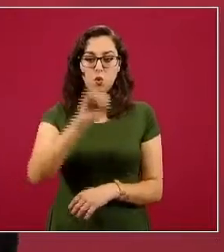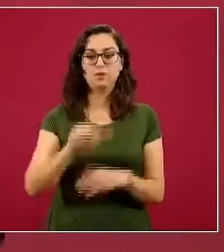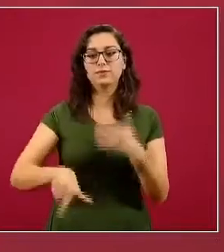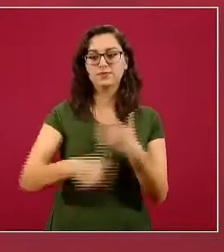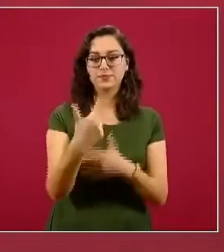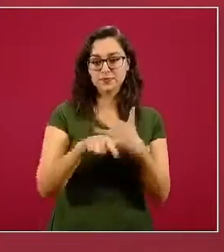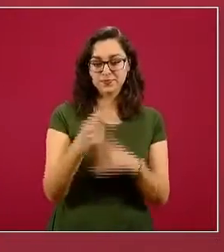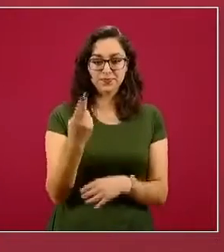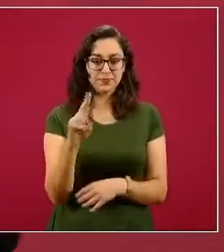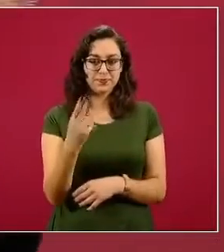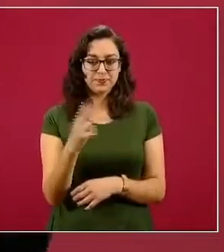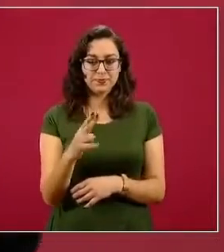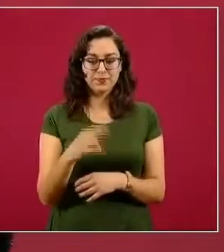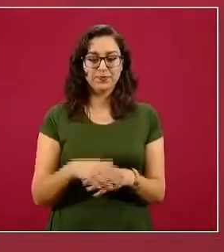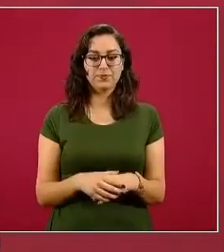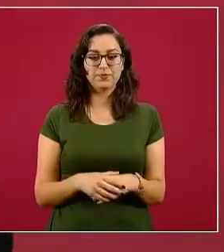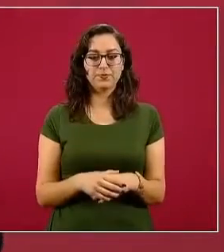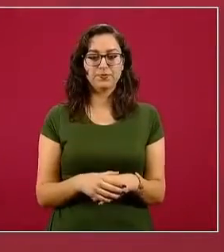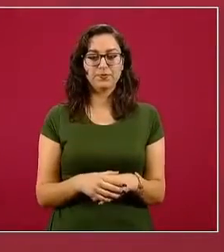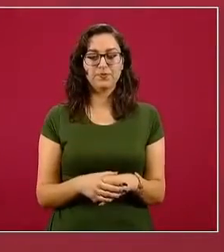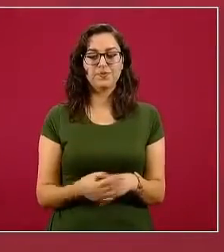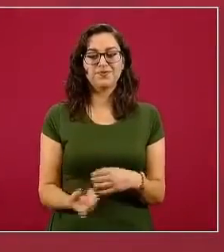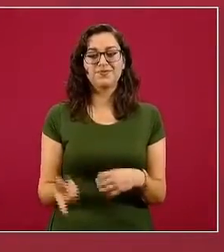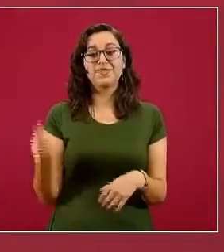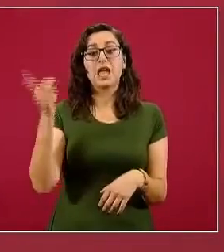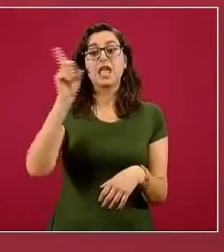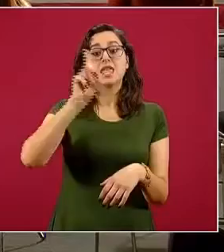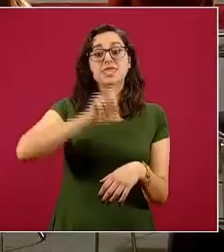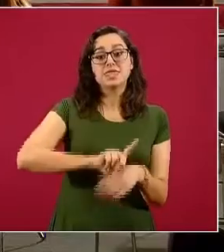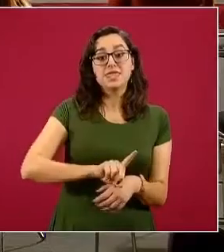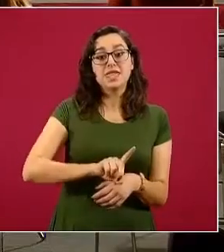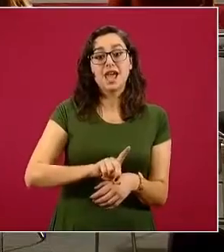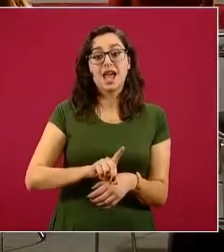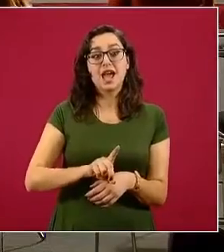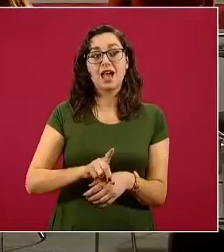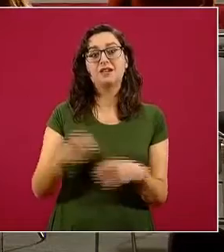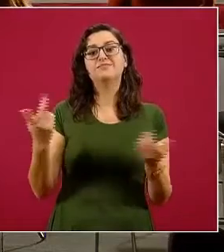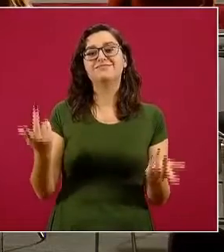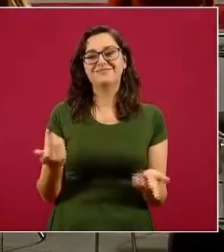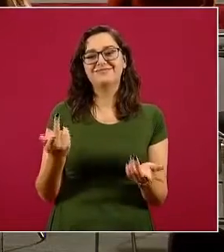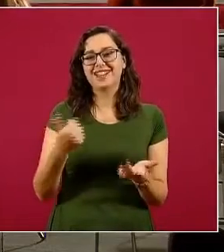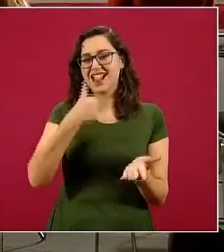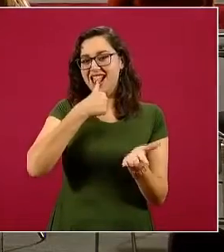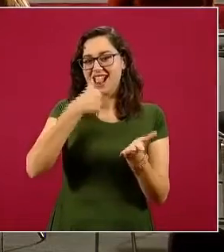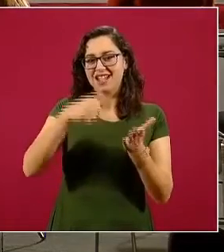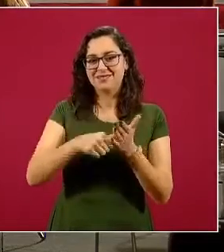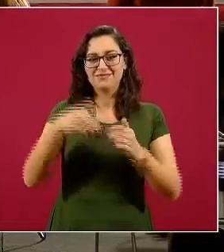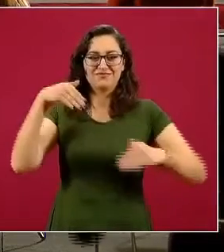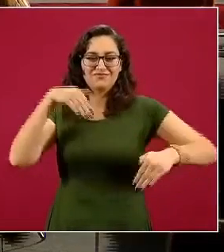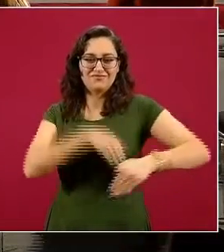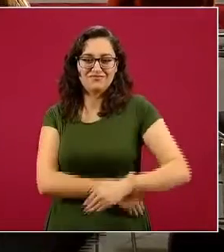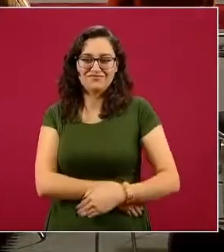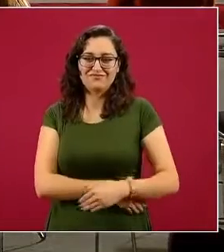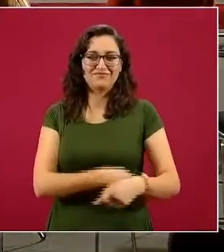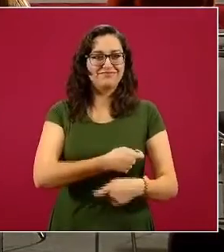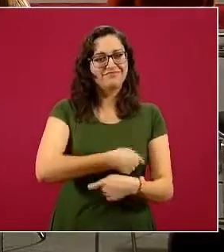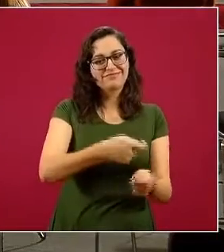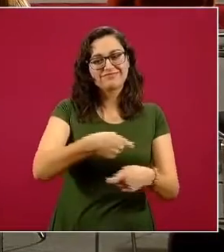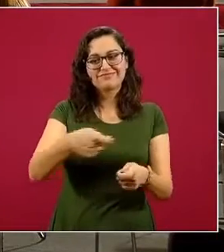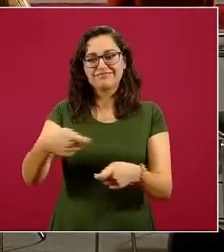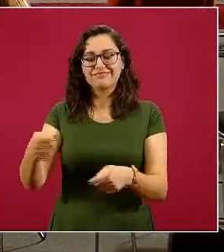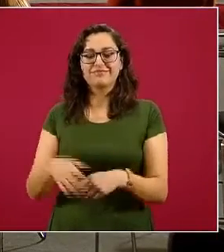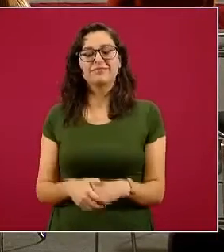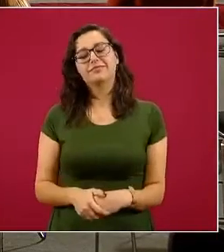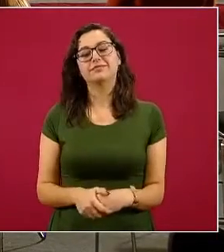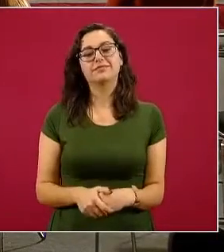noviembre, Día del Cartero. Estamos en la Ciudad de México, en el Palacio Nacional,